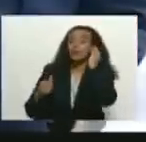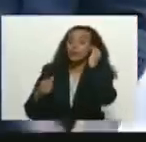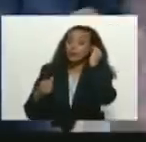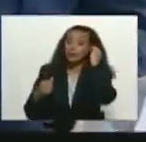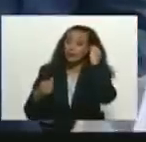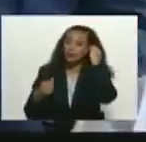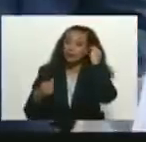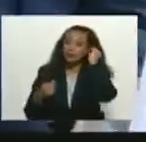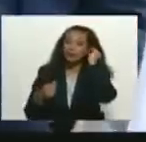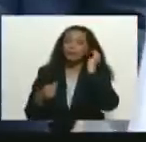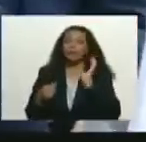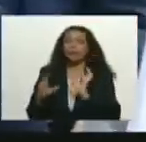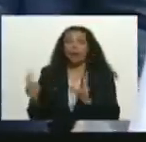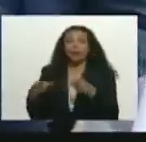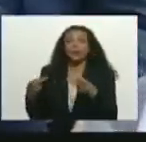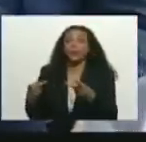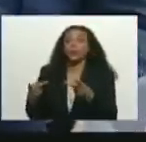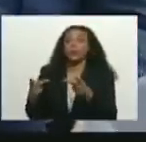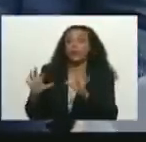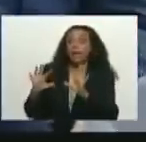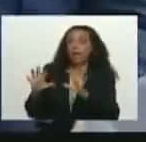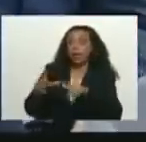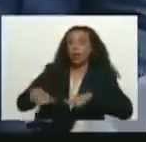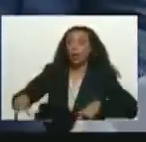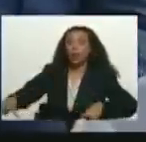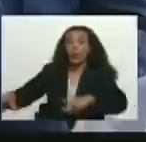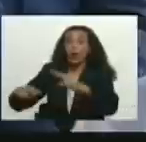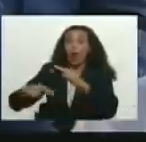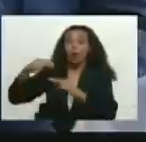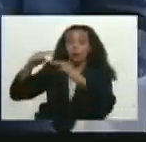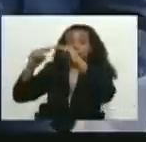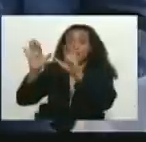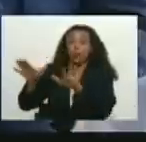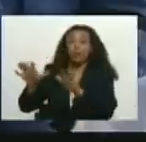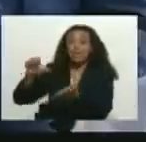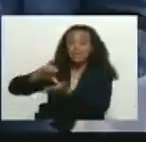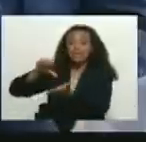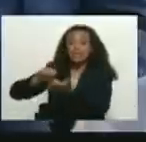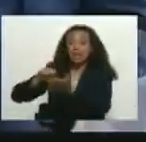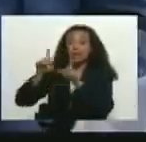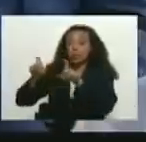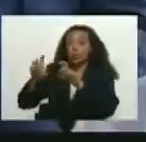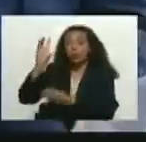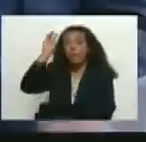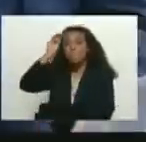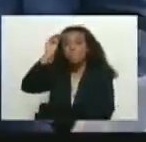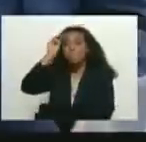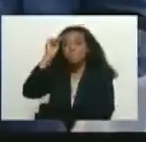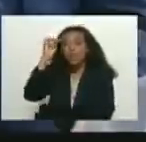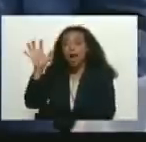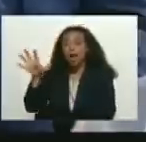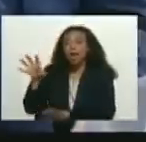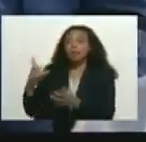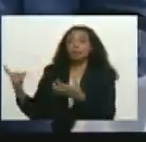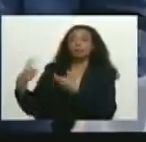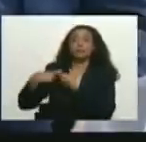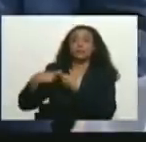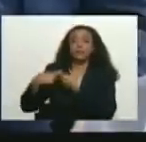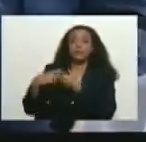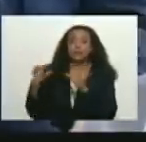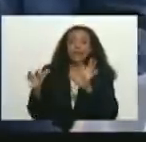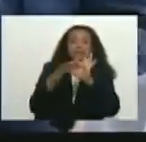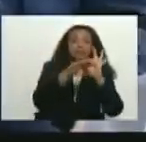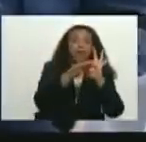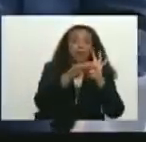para reactivar la construcción aledaña, que es el Centro de Formación Docente, que se une al Centro de